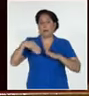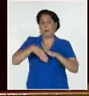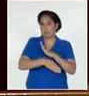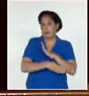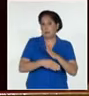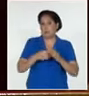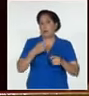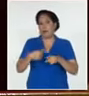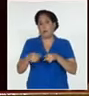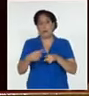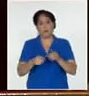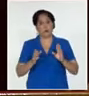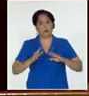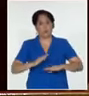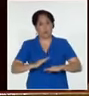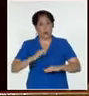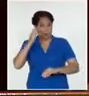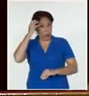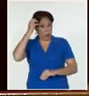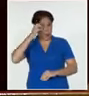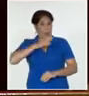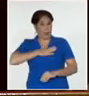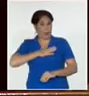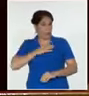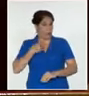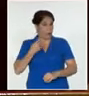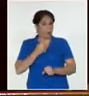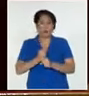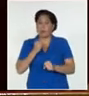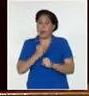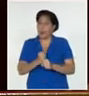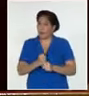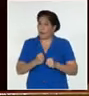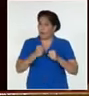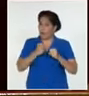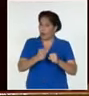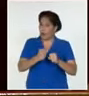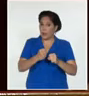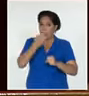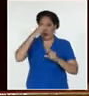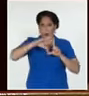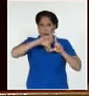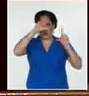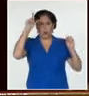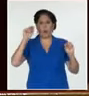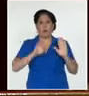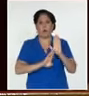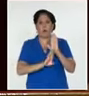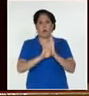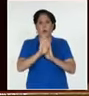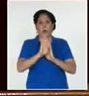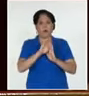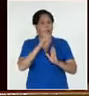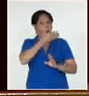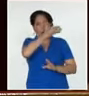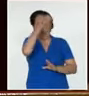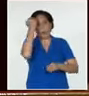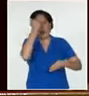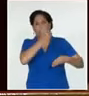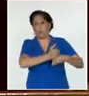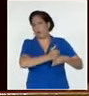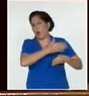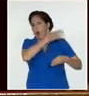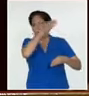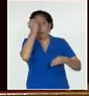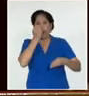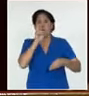escasez. El gobierno trabaja sin descanso para que el país funcione y avance a pesar del bloqueo y todas las